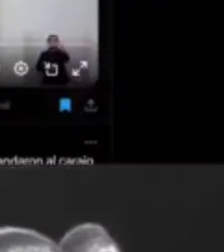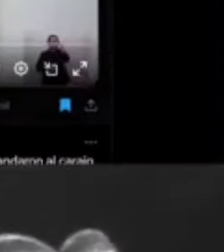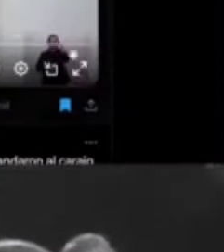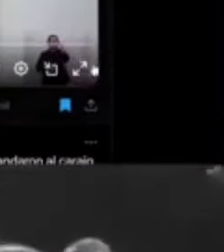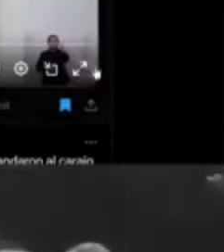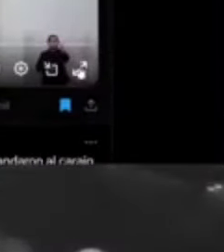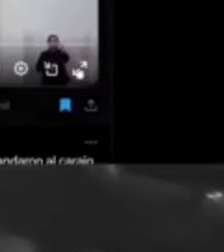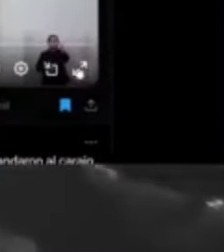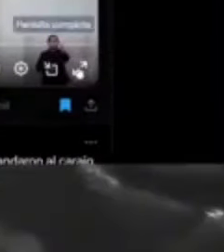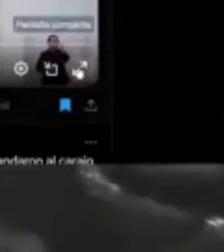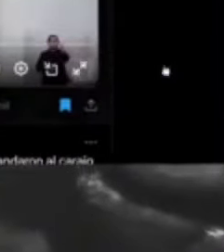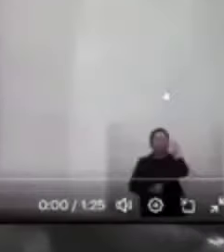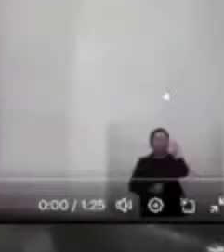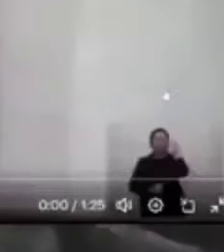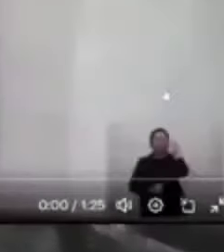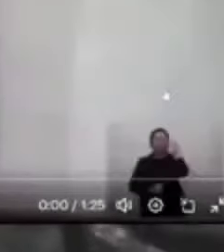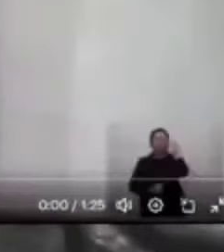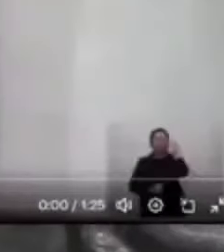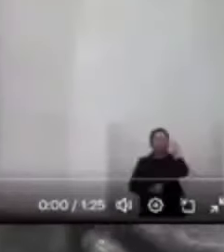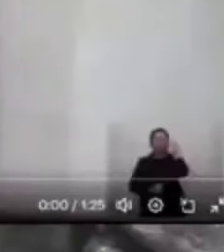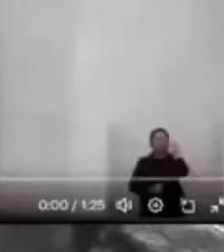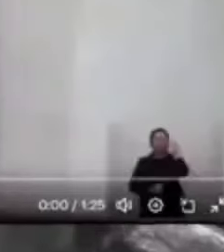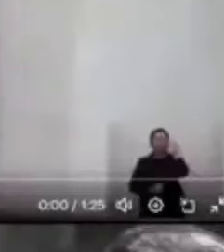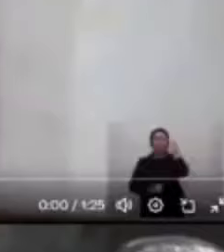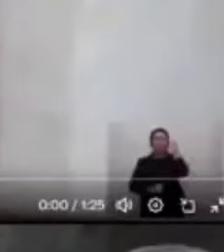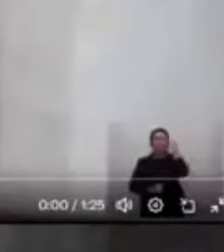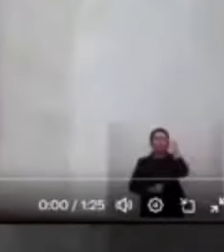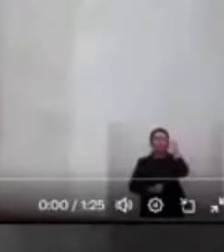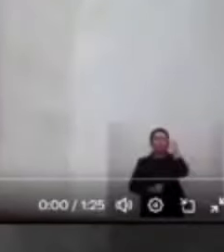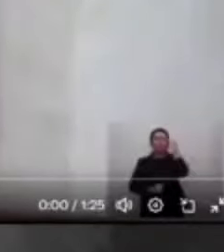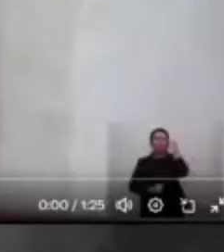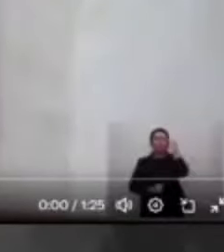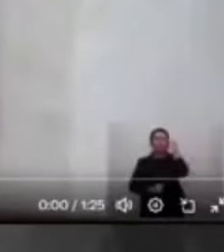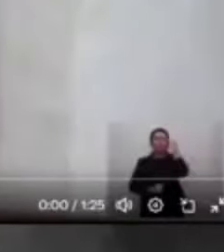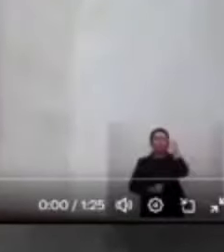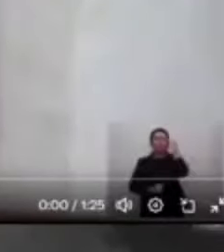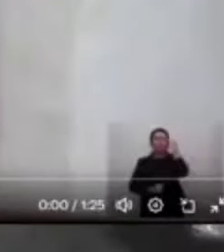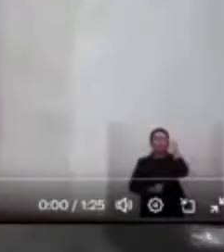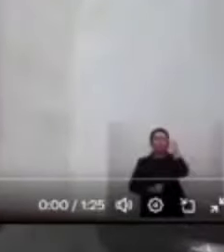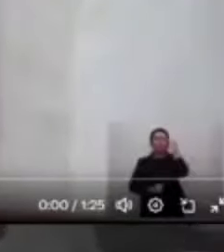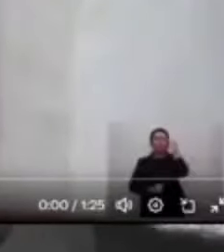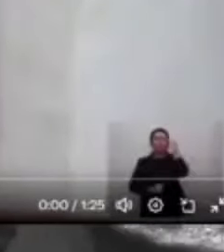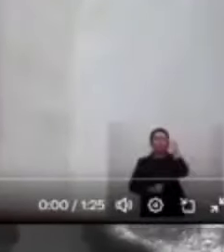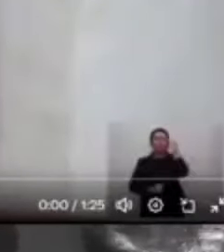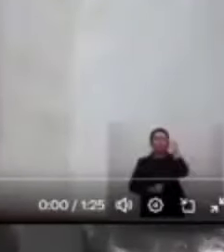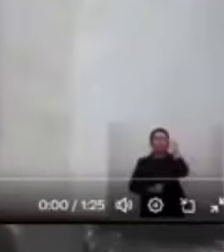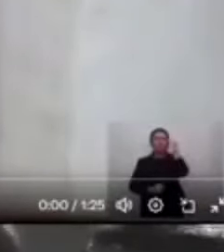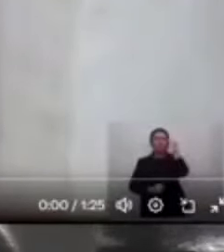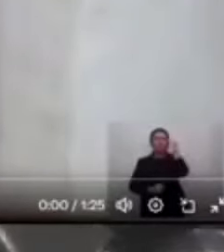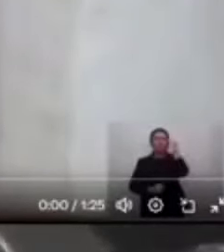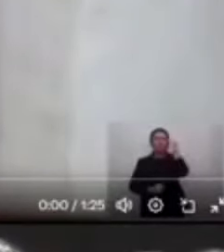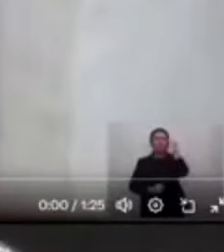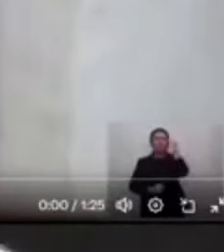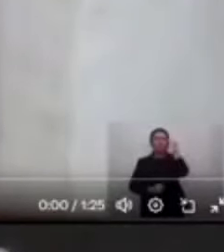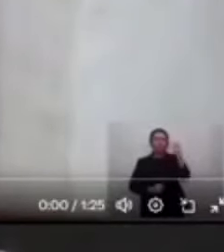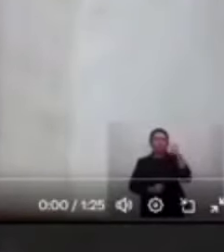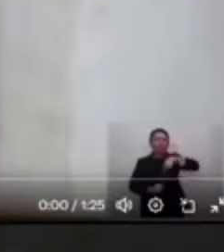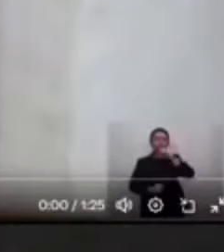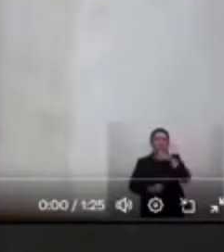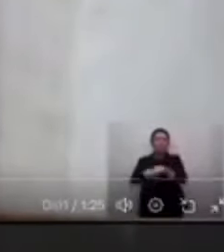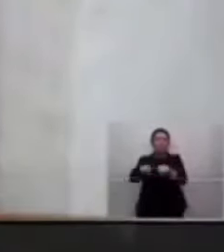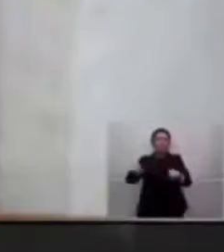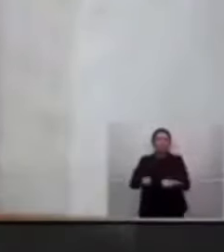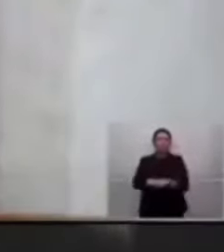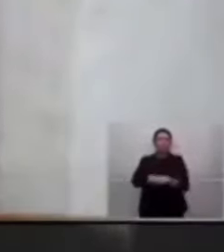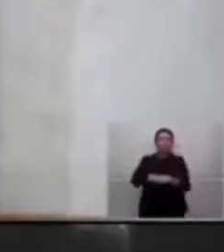parcial lo que se estaba pidiendo es que fuera recuento total vamos a escuchar lo que dicen y les doy más información al respecto